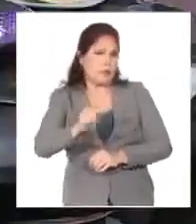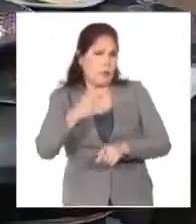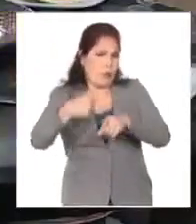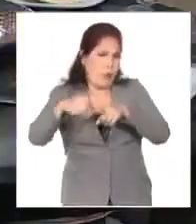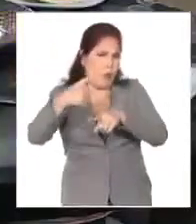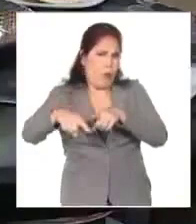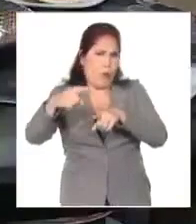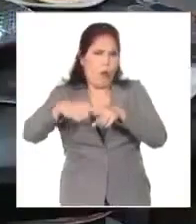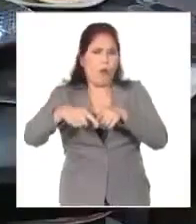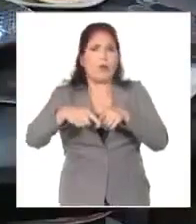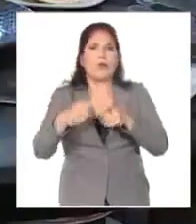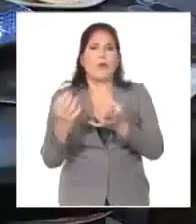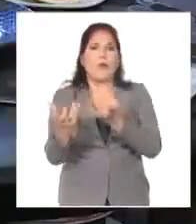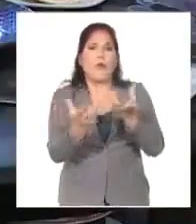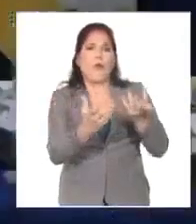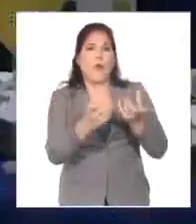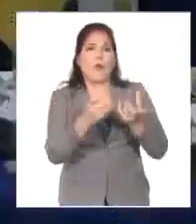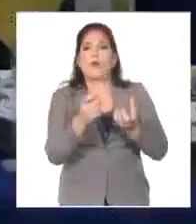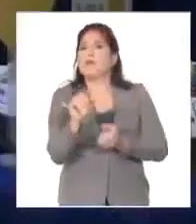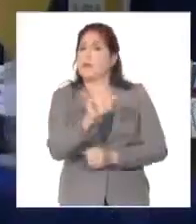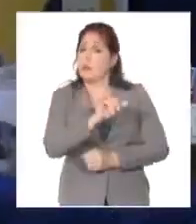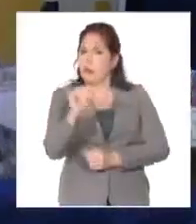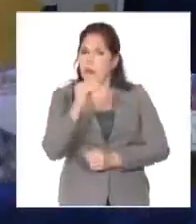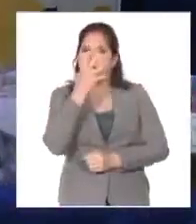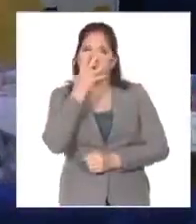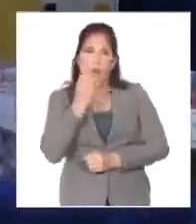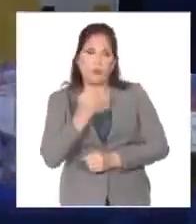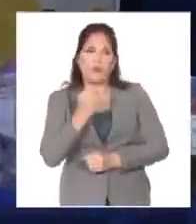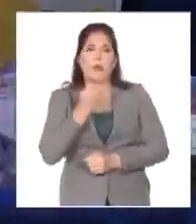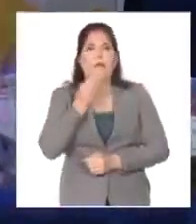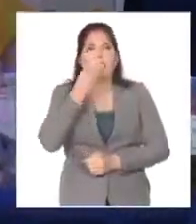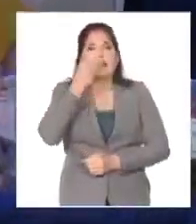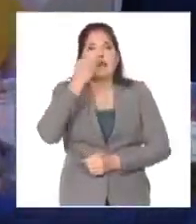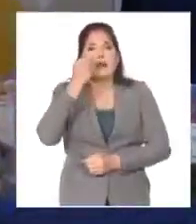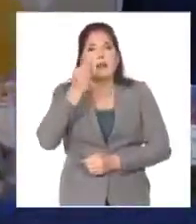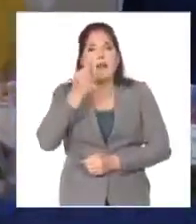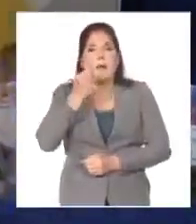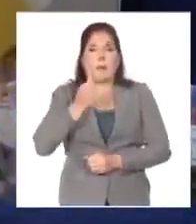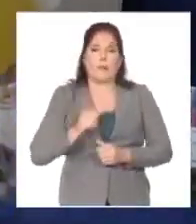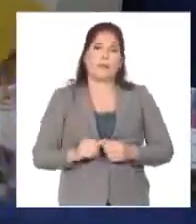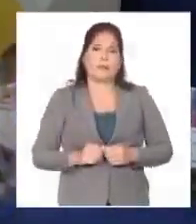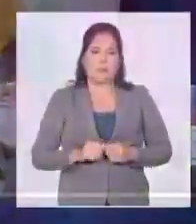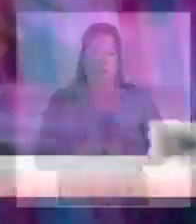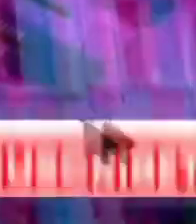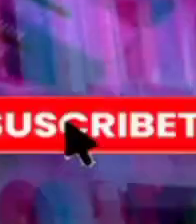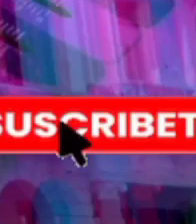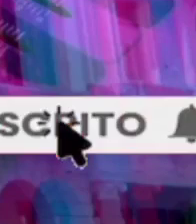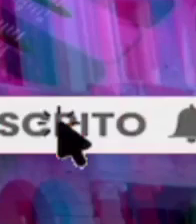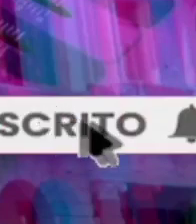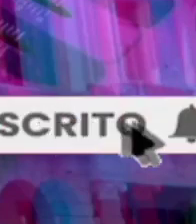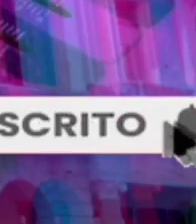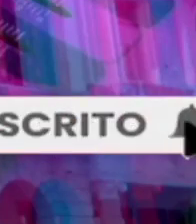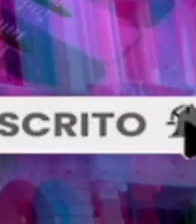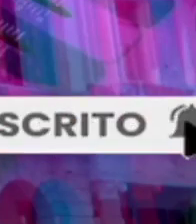otros especialistas. Marisol Ramírez, Sistema Informativo de la Televisión Cubana.